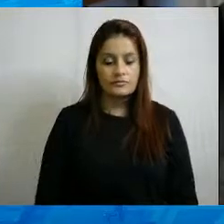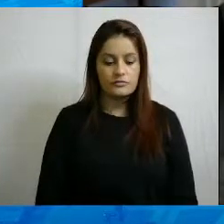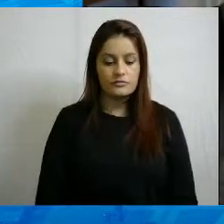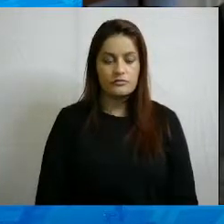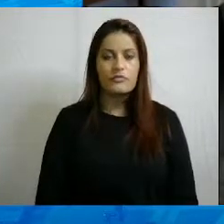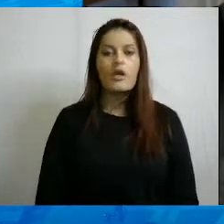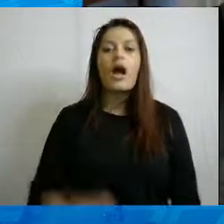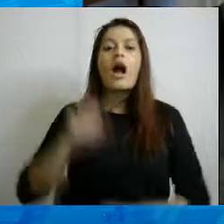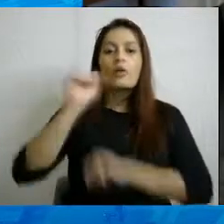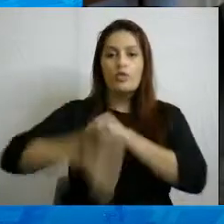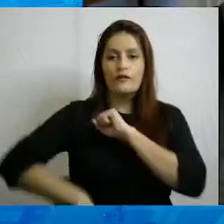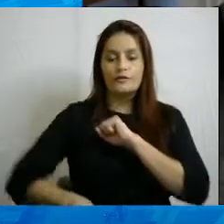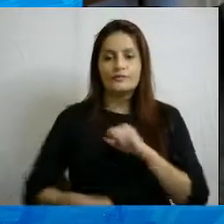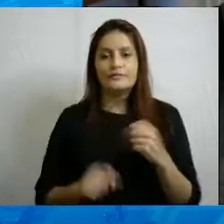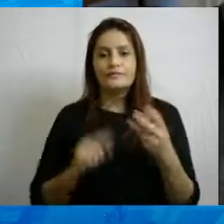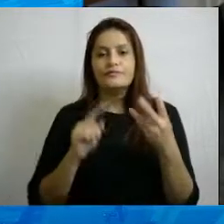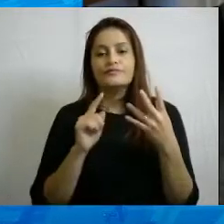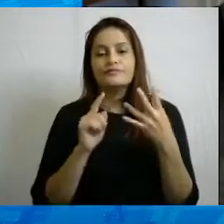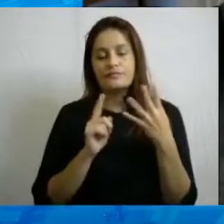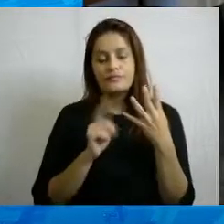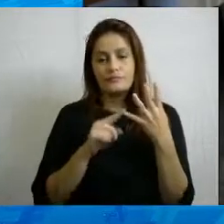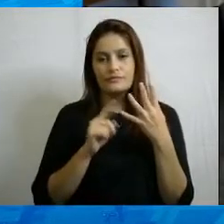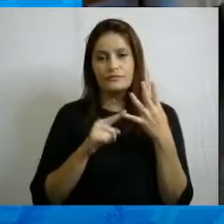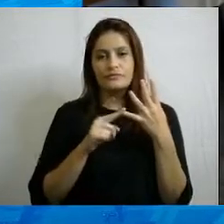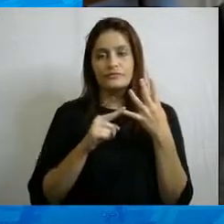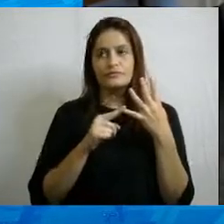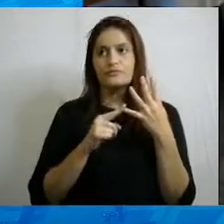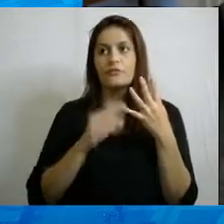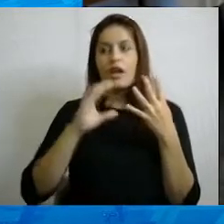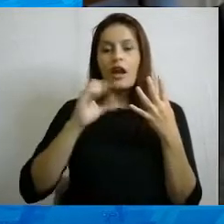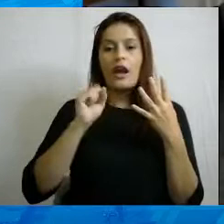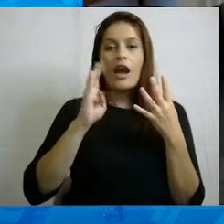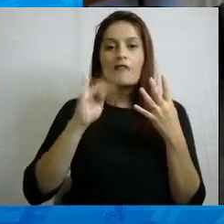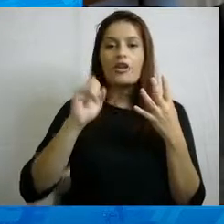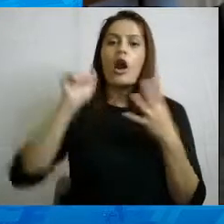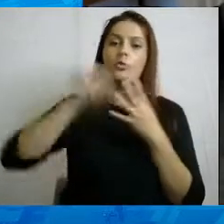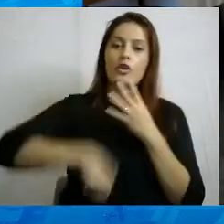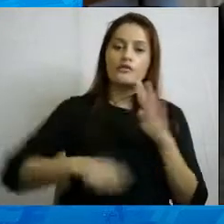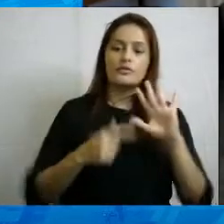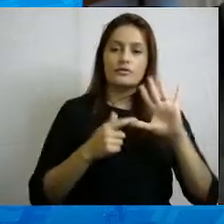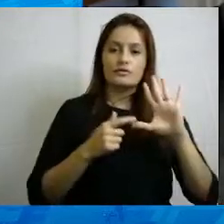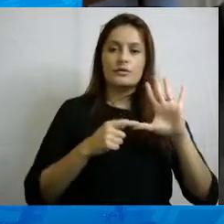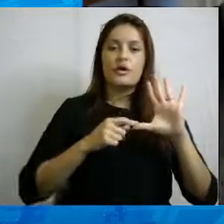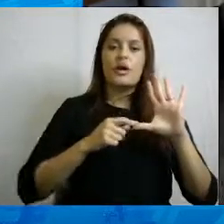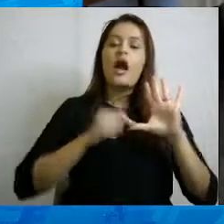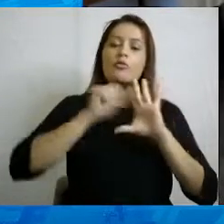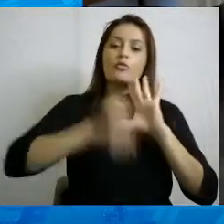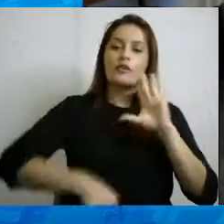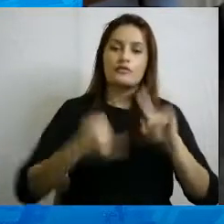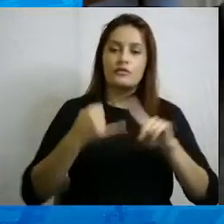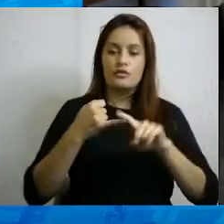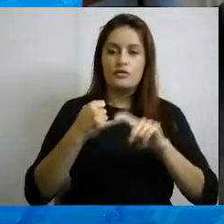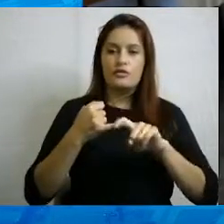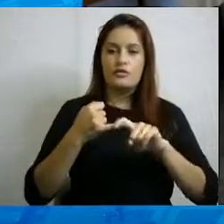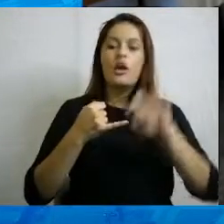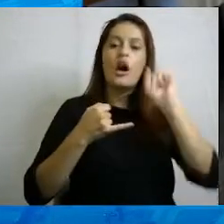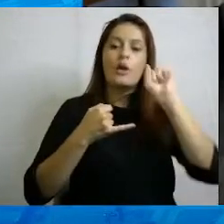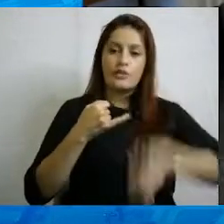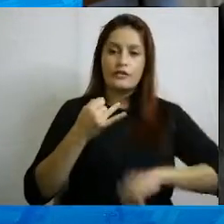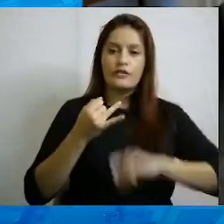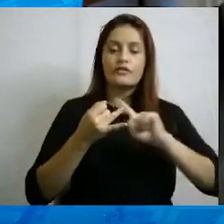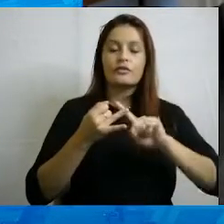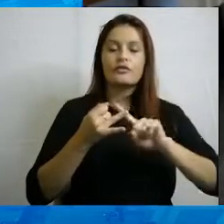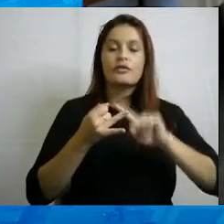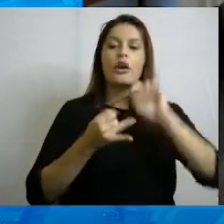yo apruebo. Ya. Señor Cavión. Apruebo. Señor Pérez. Apruebo. Señor Rojas. Apruebo.